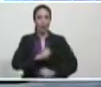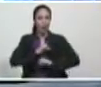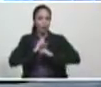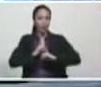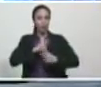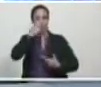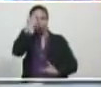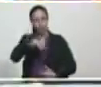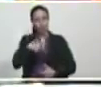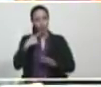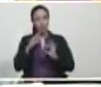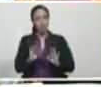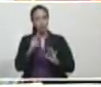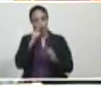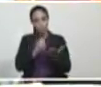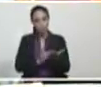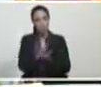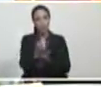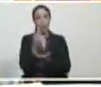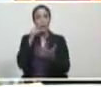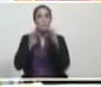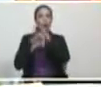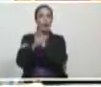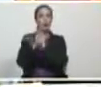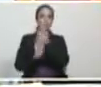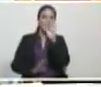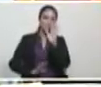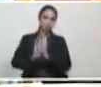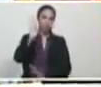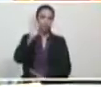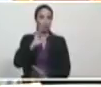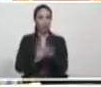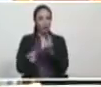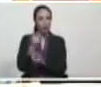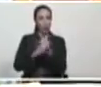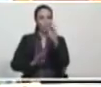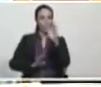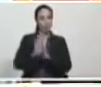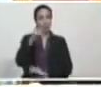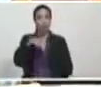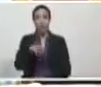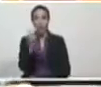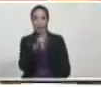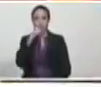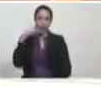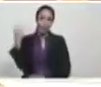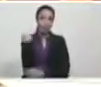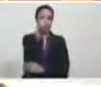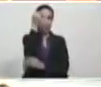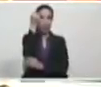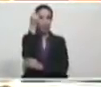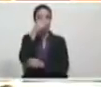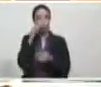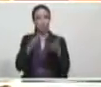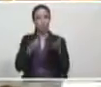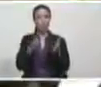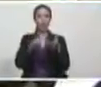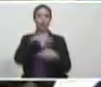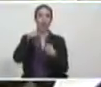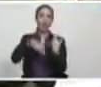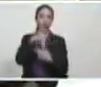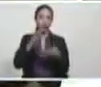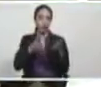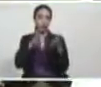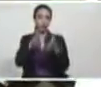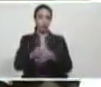nacional para seguir haciendo patria, para seguir sacando a Venezuela adelante y seguir triunfando por el camino de la revolución